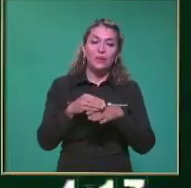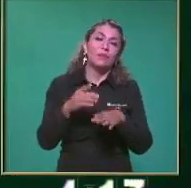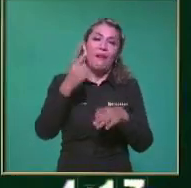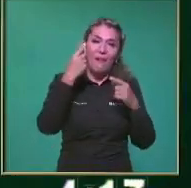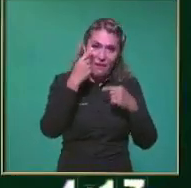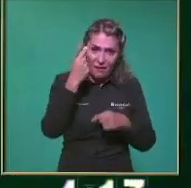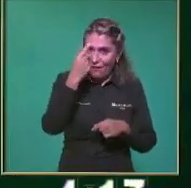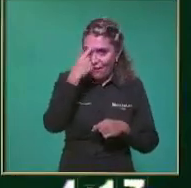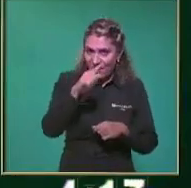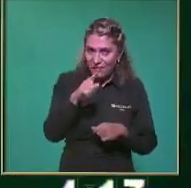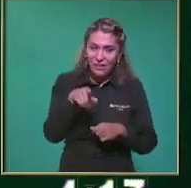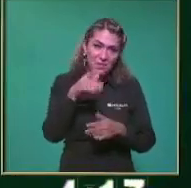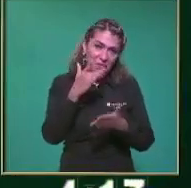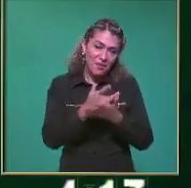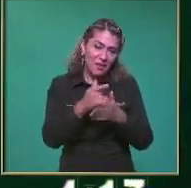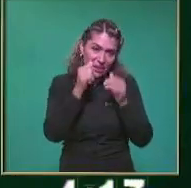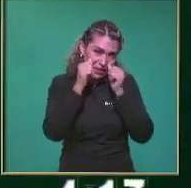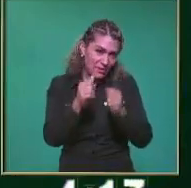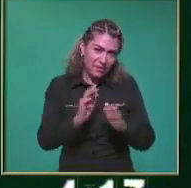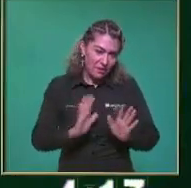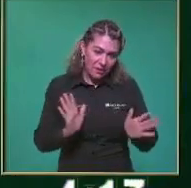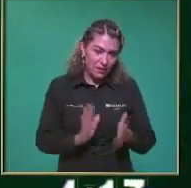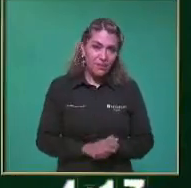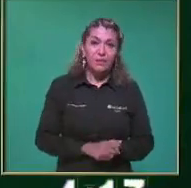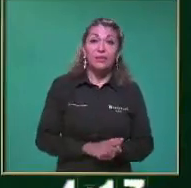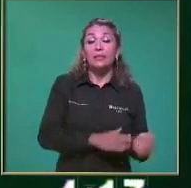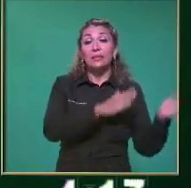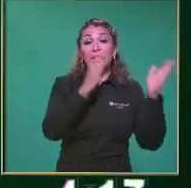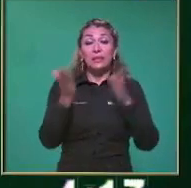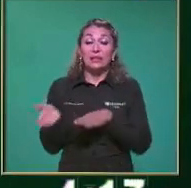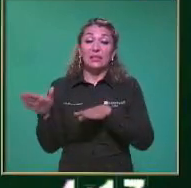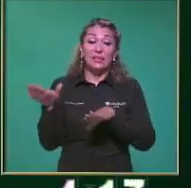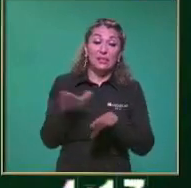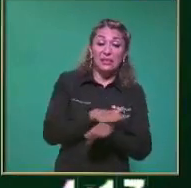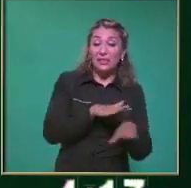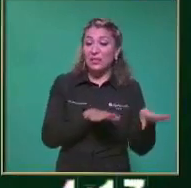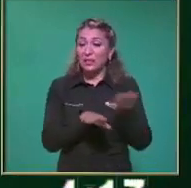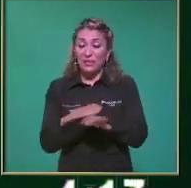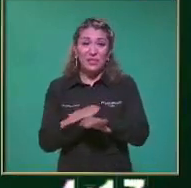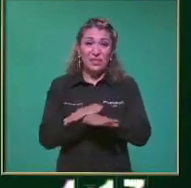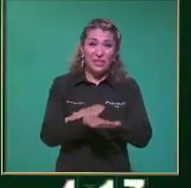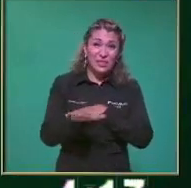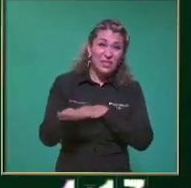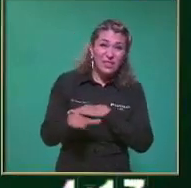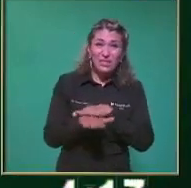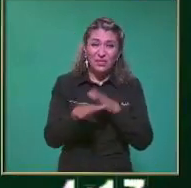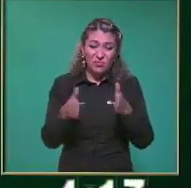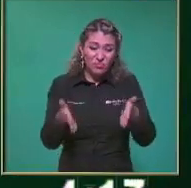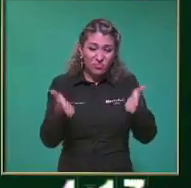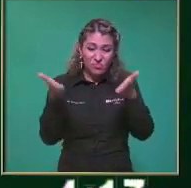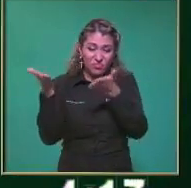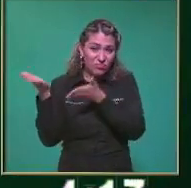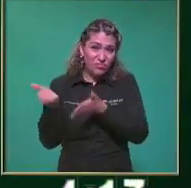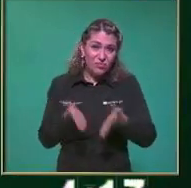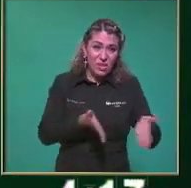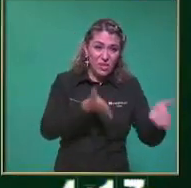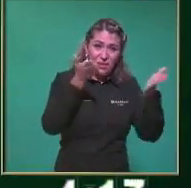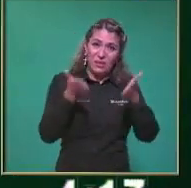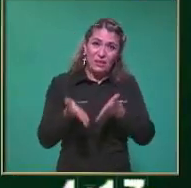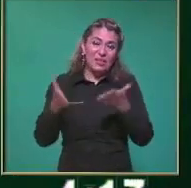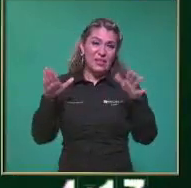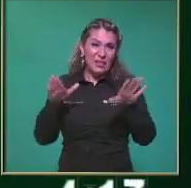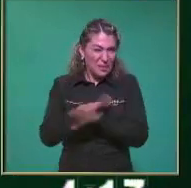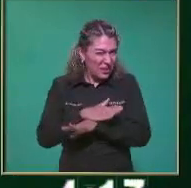ponerles atención. Bueno, luego después dice, variando la estructura, maestra, pues si los números tienen una estructura ya formada,